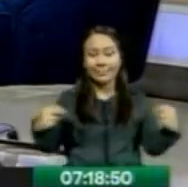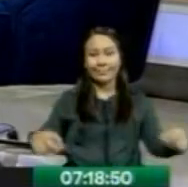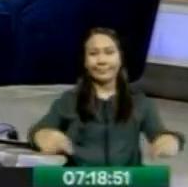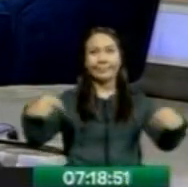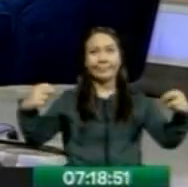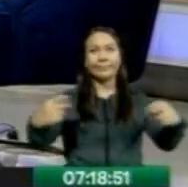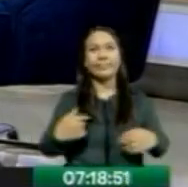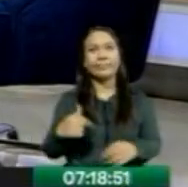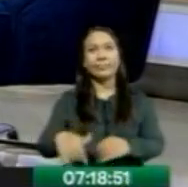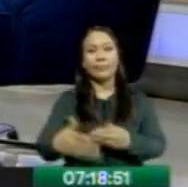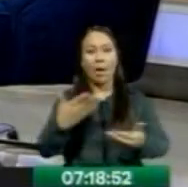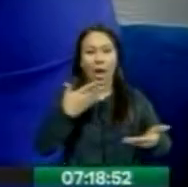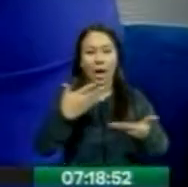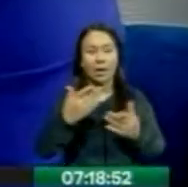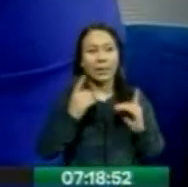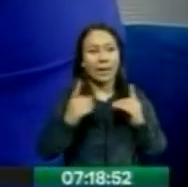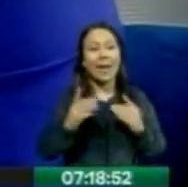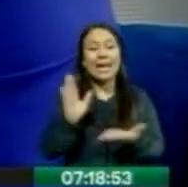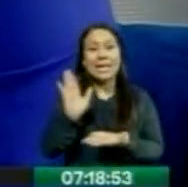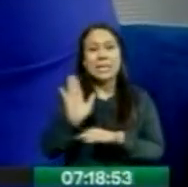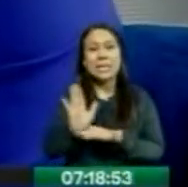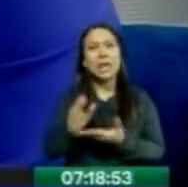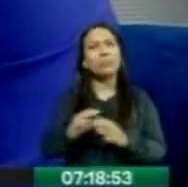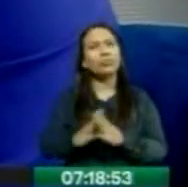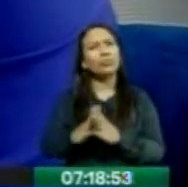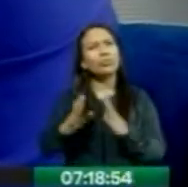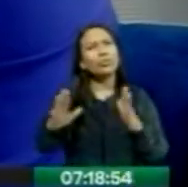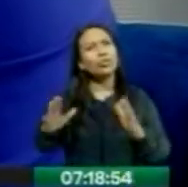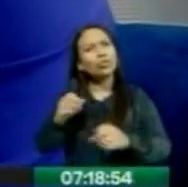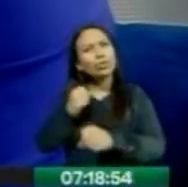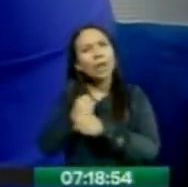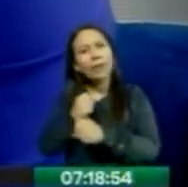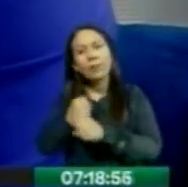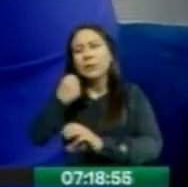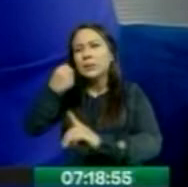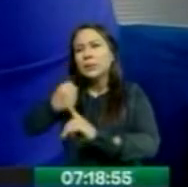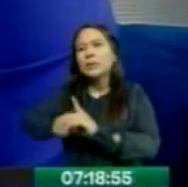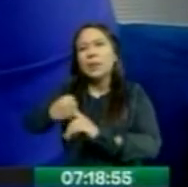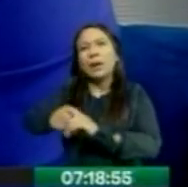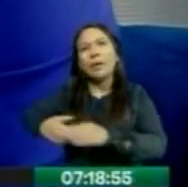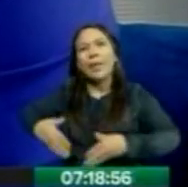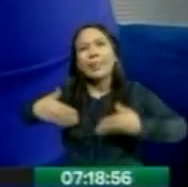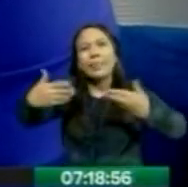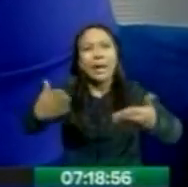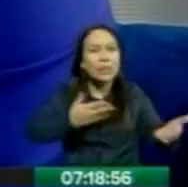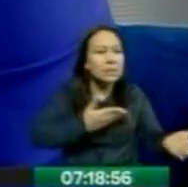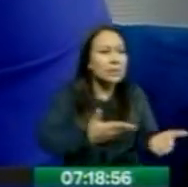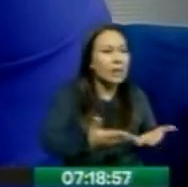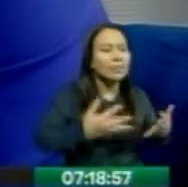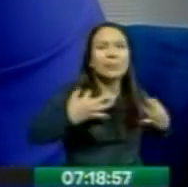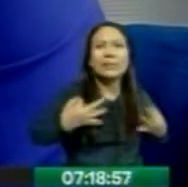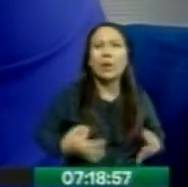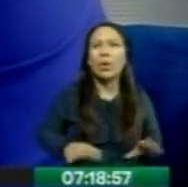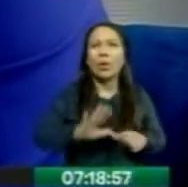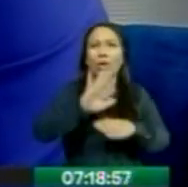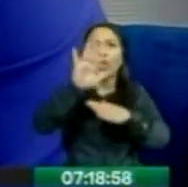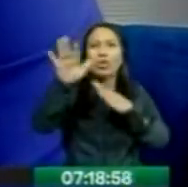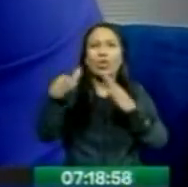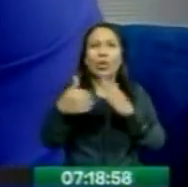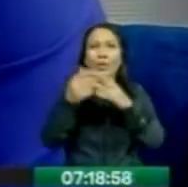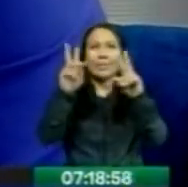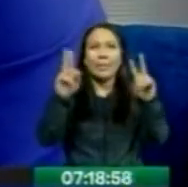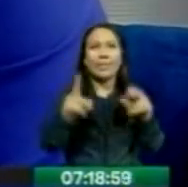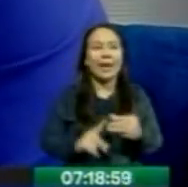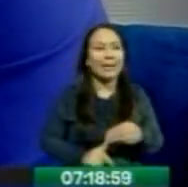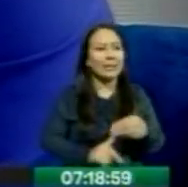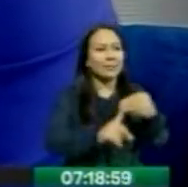compartiendo en este diálogo, que el IES hace grandes, enormes esfuerzos por poder brindar un servicio de calidad en todos sus ámbitos, pero de manera